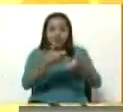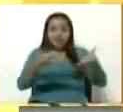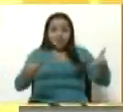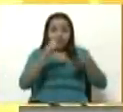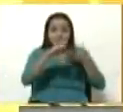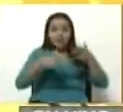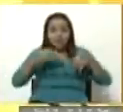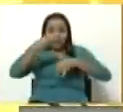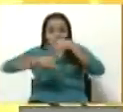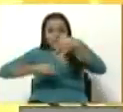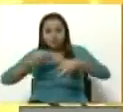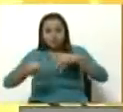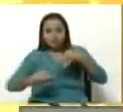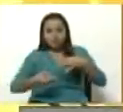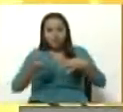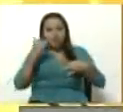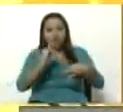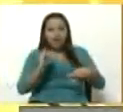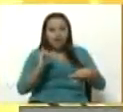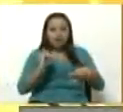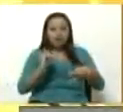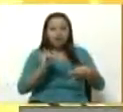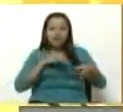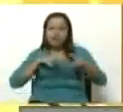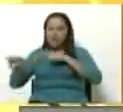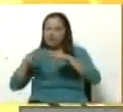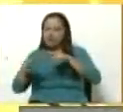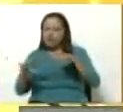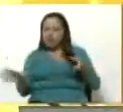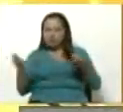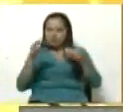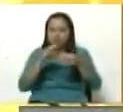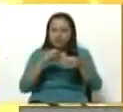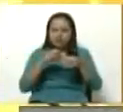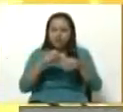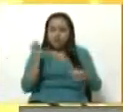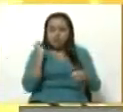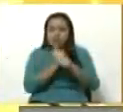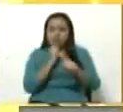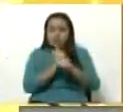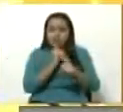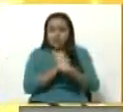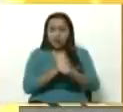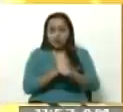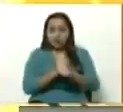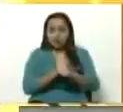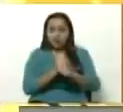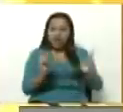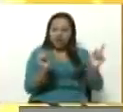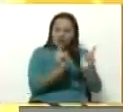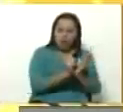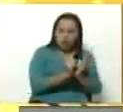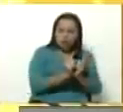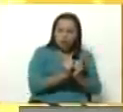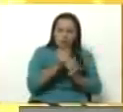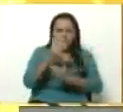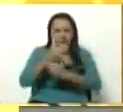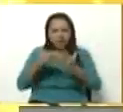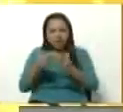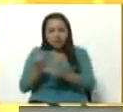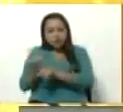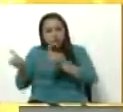estratégicas que van enmarcadas para el accionar a corto, mediano y largo